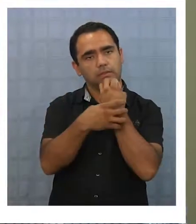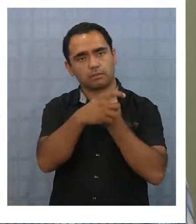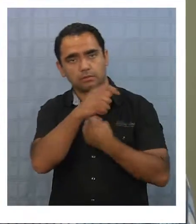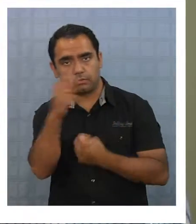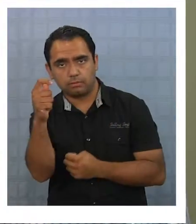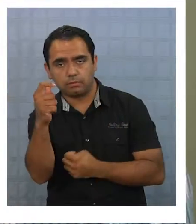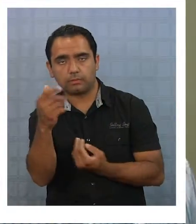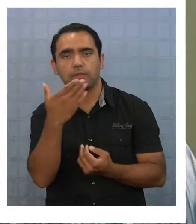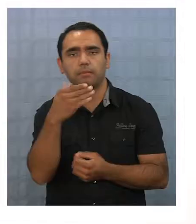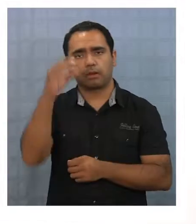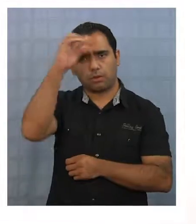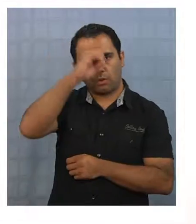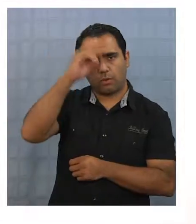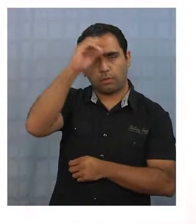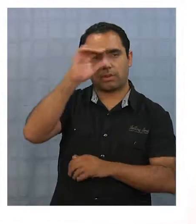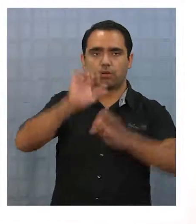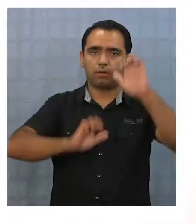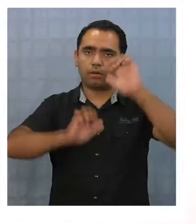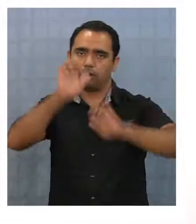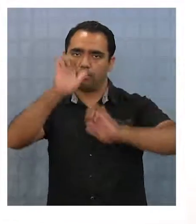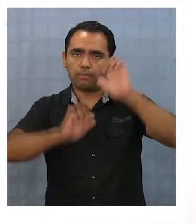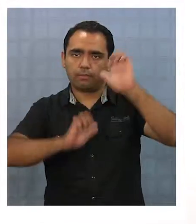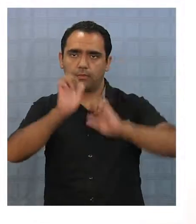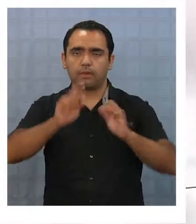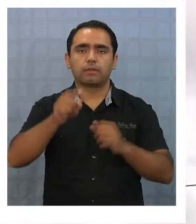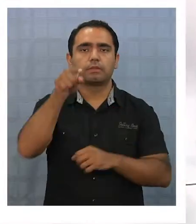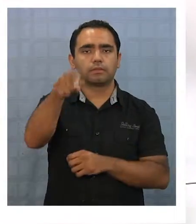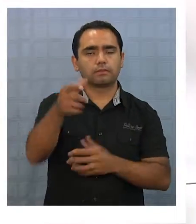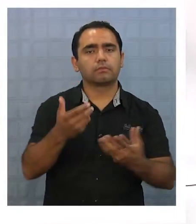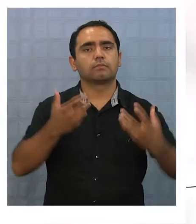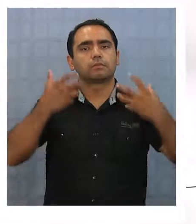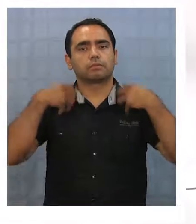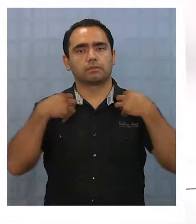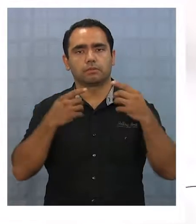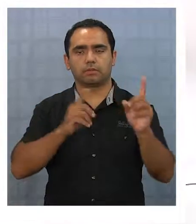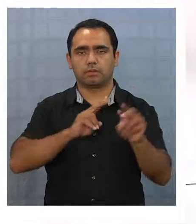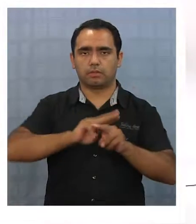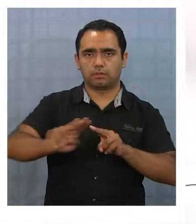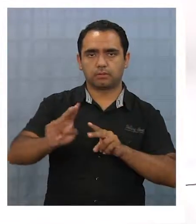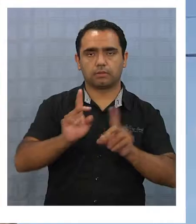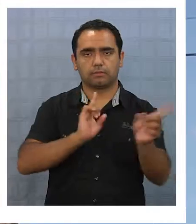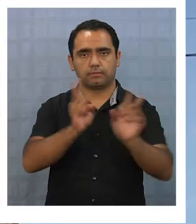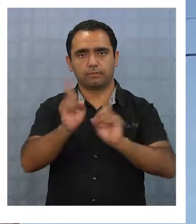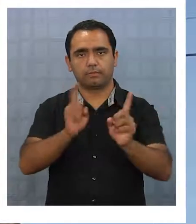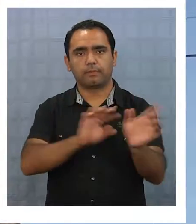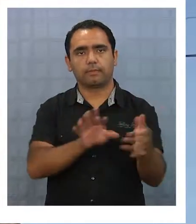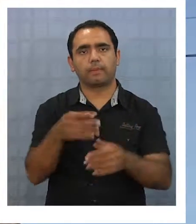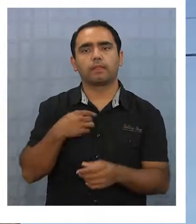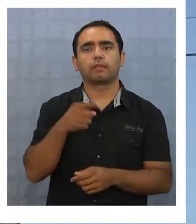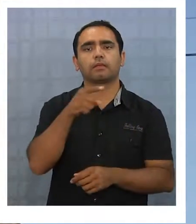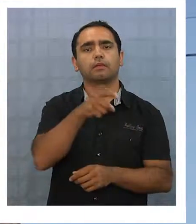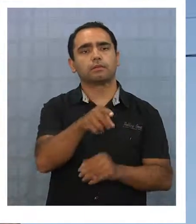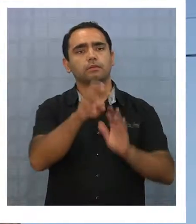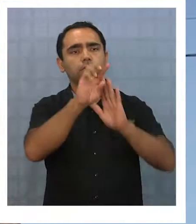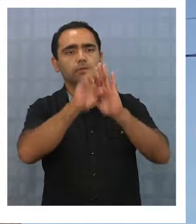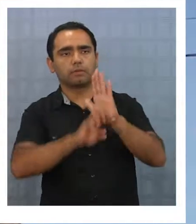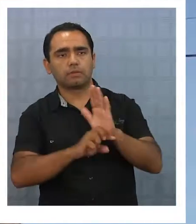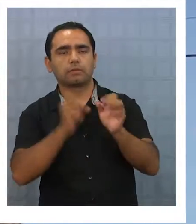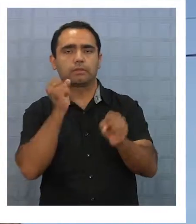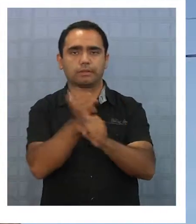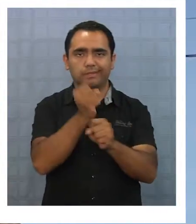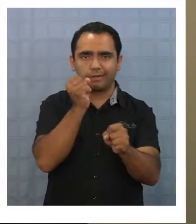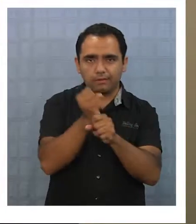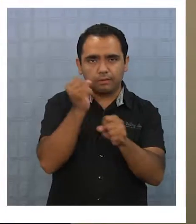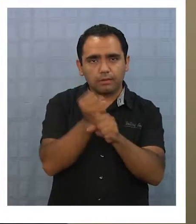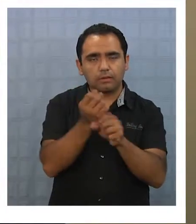interés para la región se recogió también la opinión de la empresa que tiene participación en la ejecución de la iniciativa. Es un proyecto que se